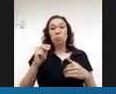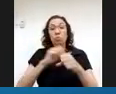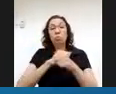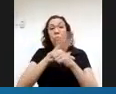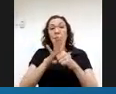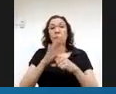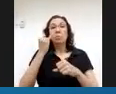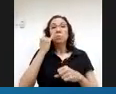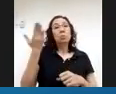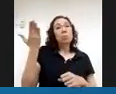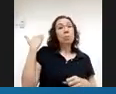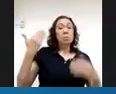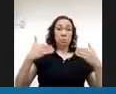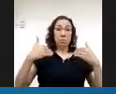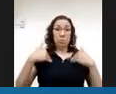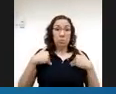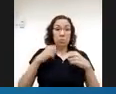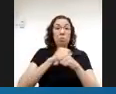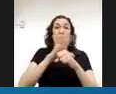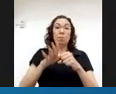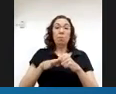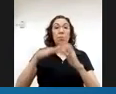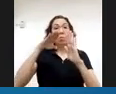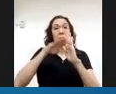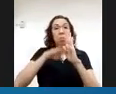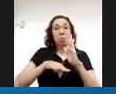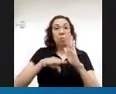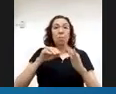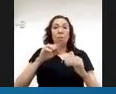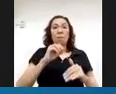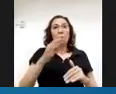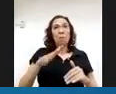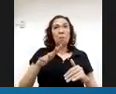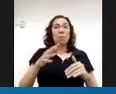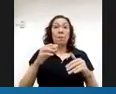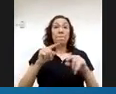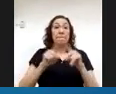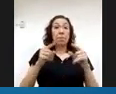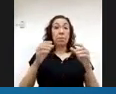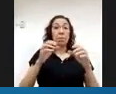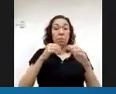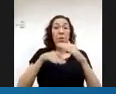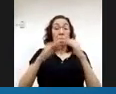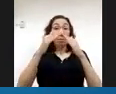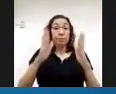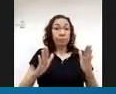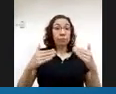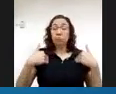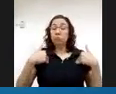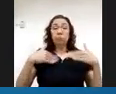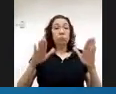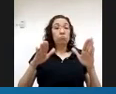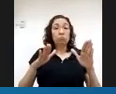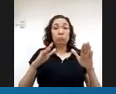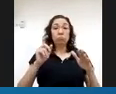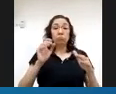Si tuvo COVID leve o moderado, pero que se manejó en casa, que no requirió ninguna atención